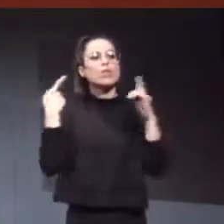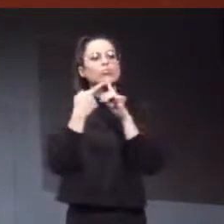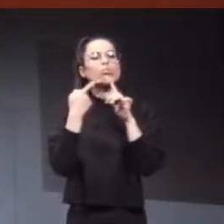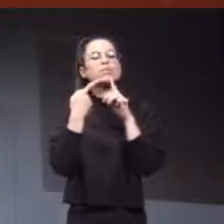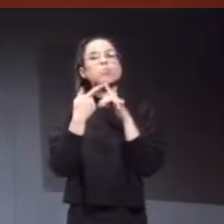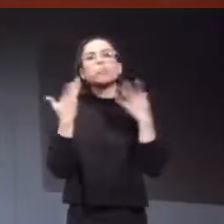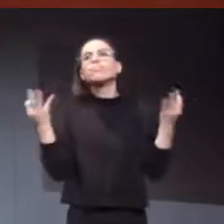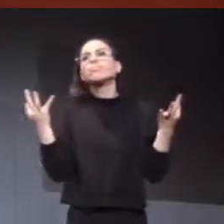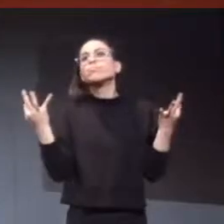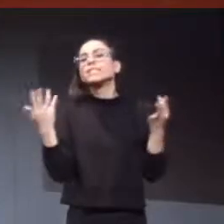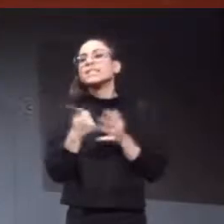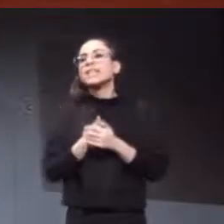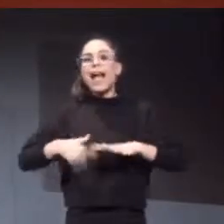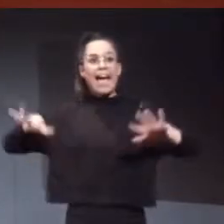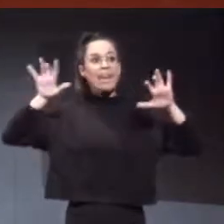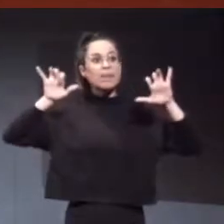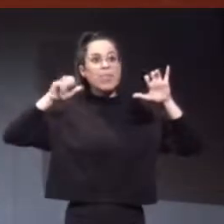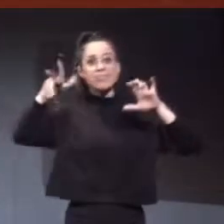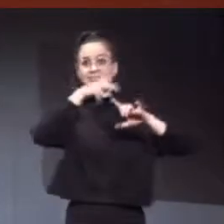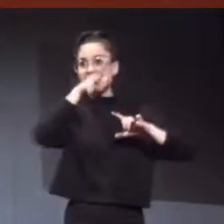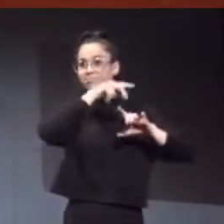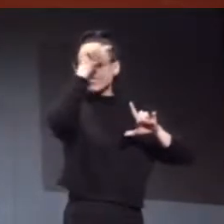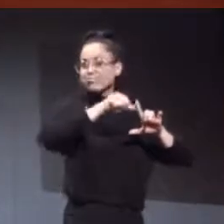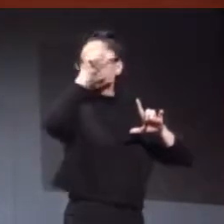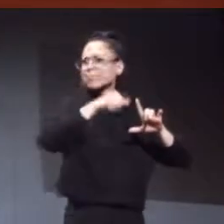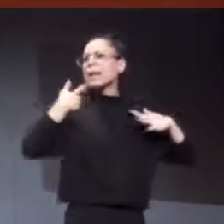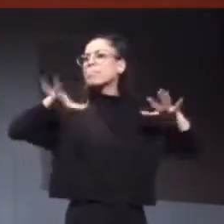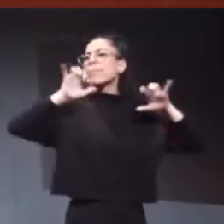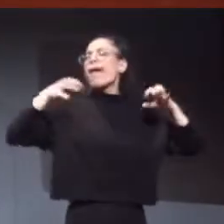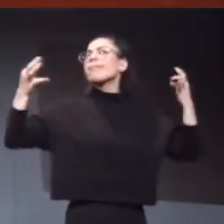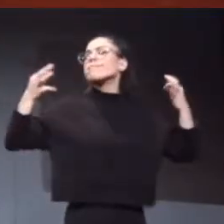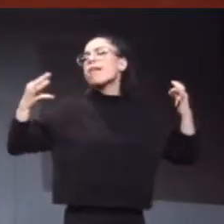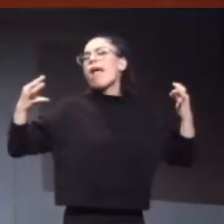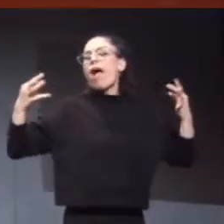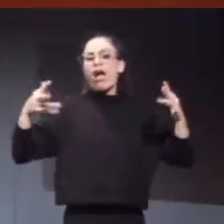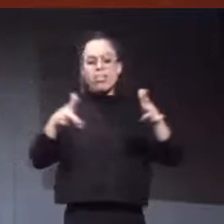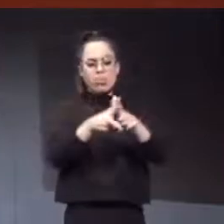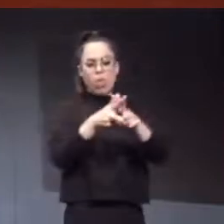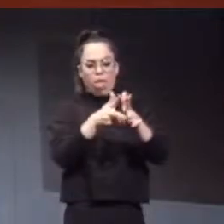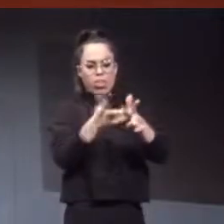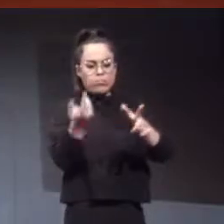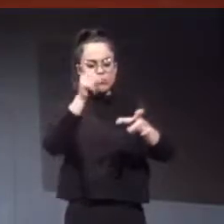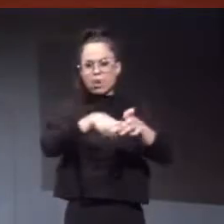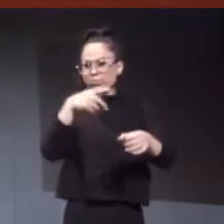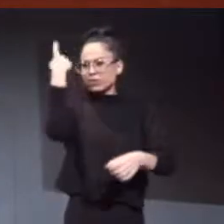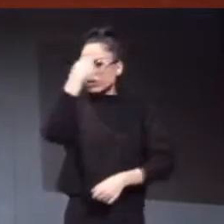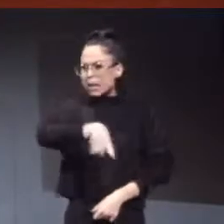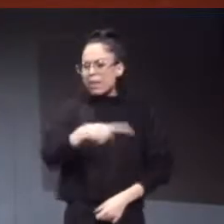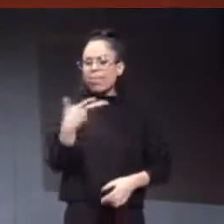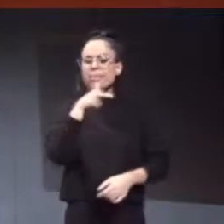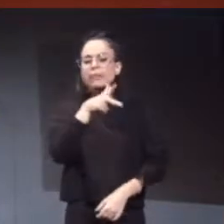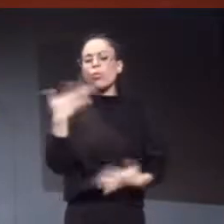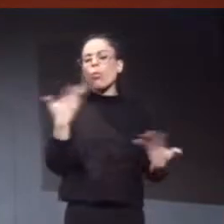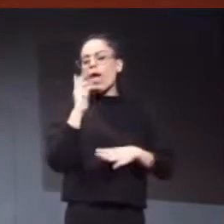aprender, como se ha comentado en el vídeo, a ser ciudadanos, ciudadanas, a saber cuáles son nuestros derechos, cuáles son nuestras